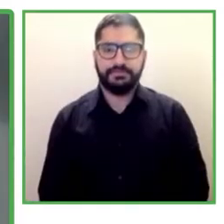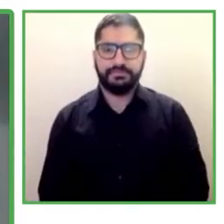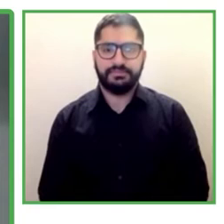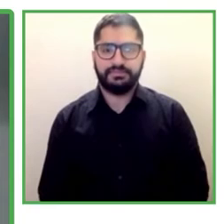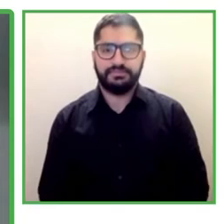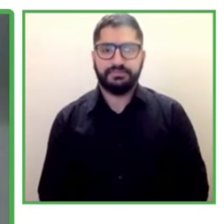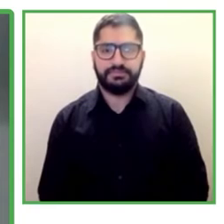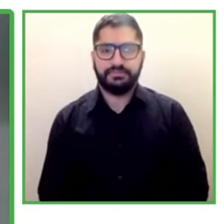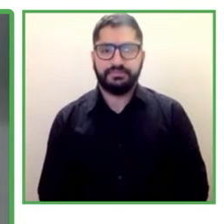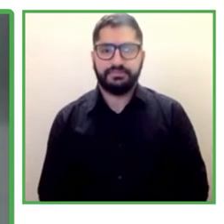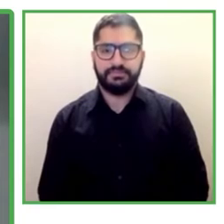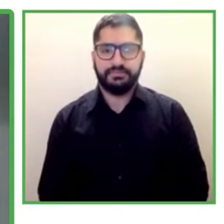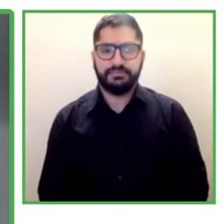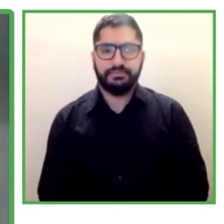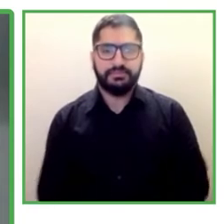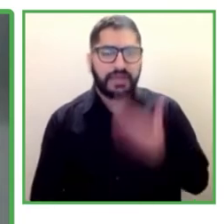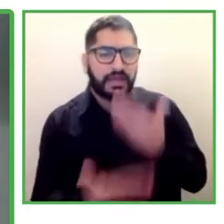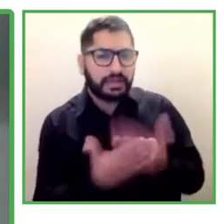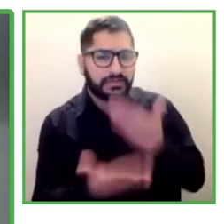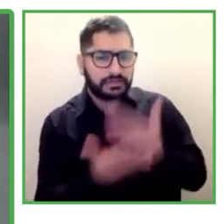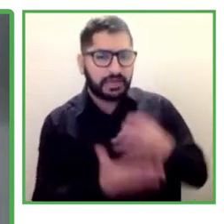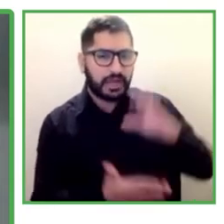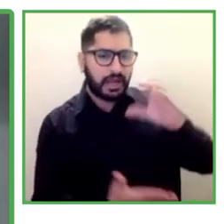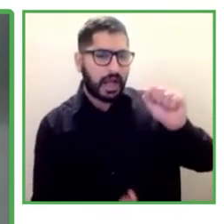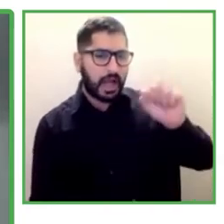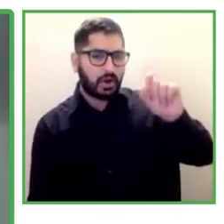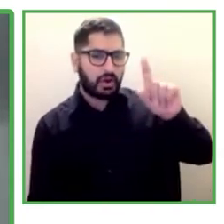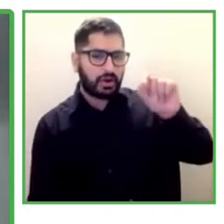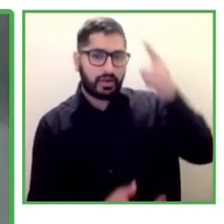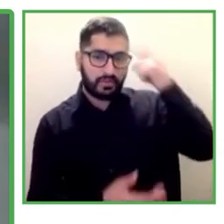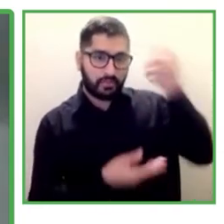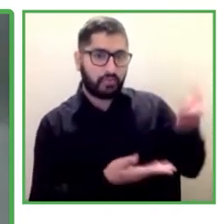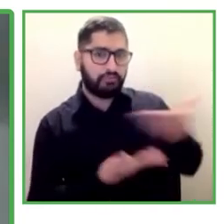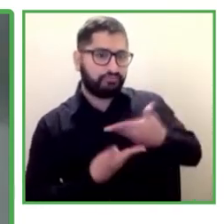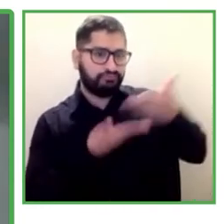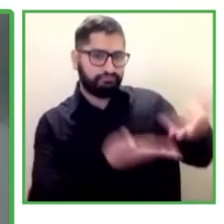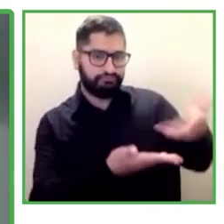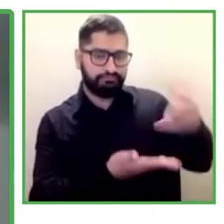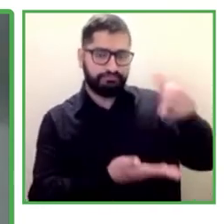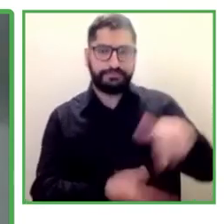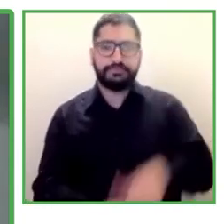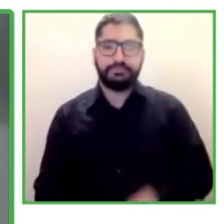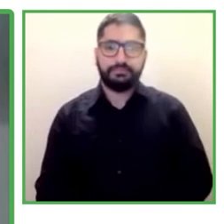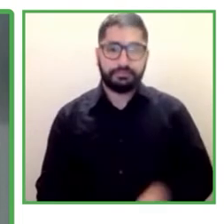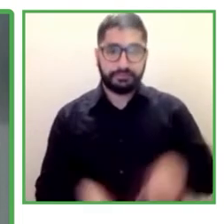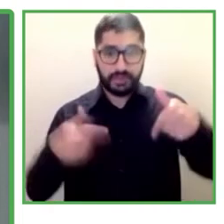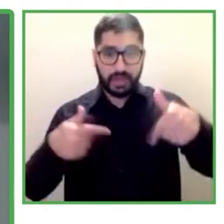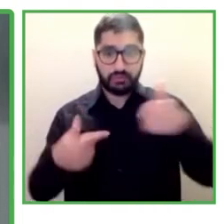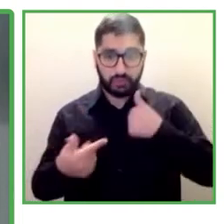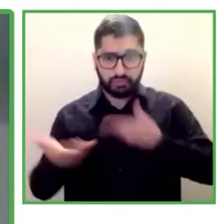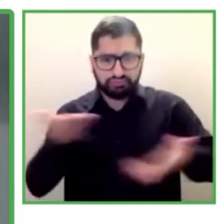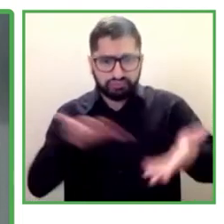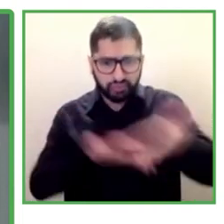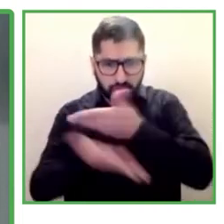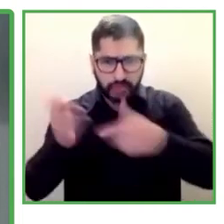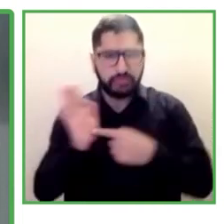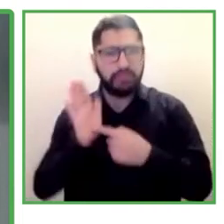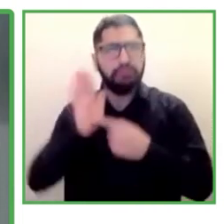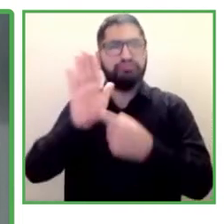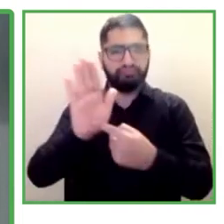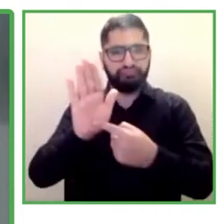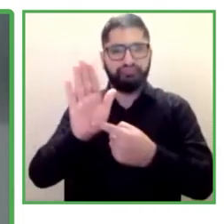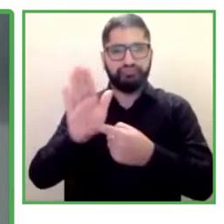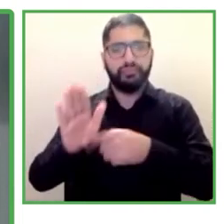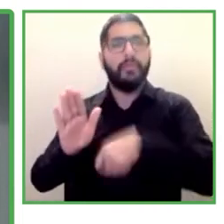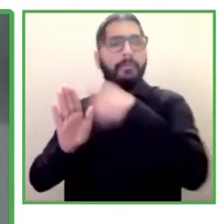Muchas gracias, Carolina, por la presentación. Voy a compartir con ustedes el proyecto de empleo público accesible de